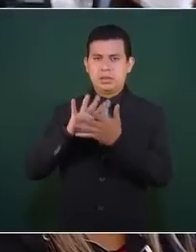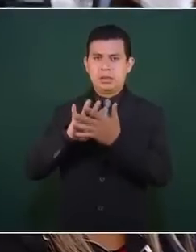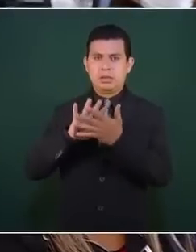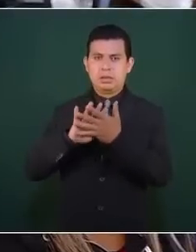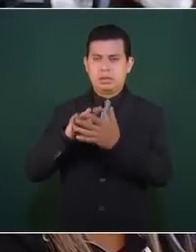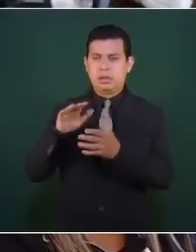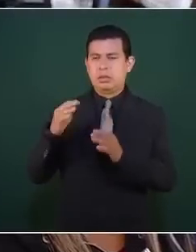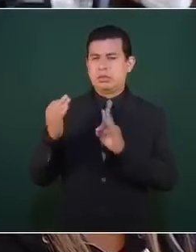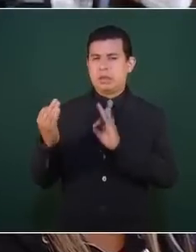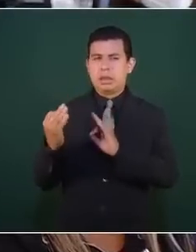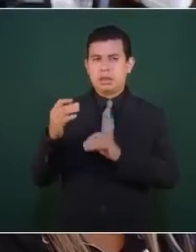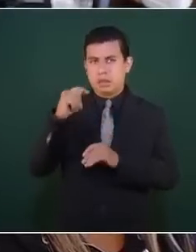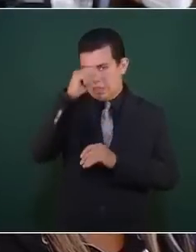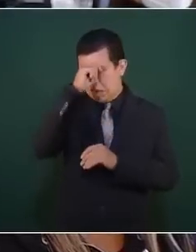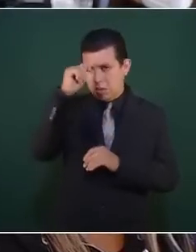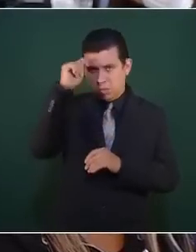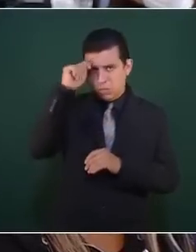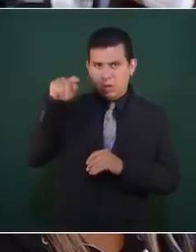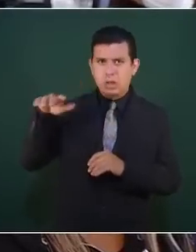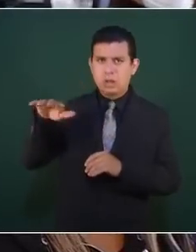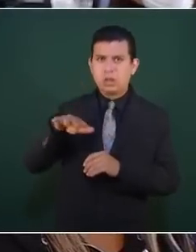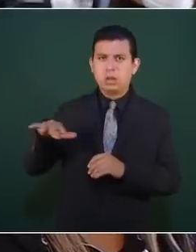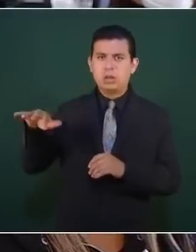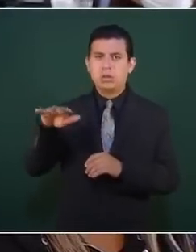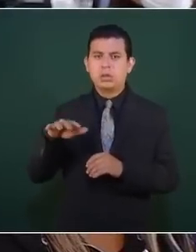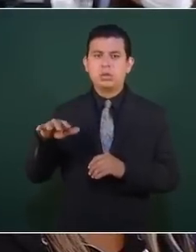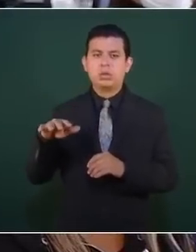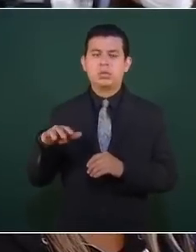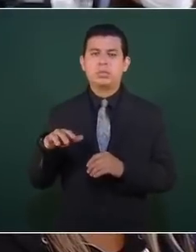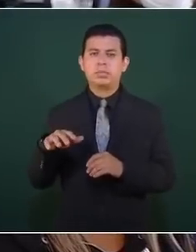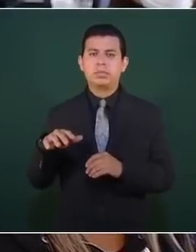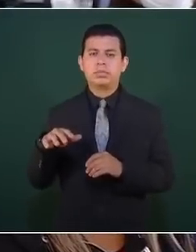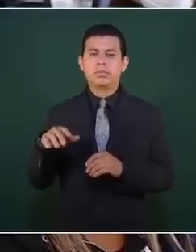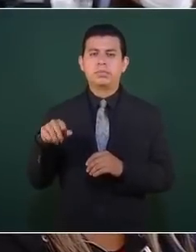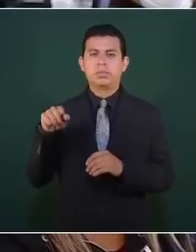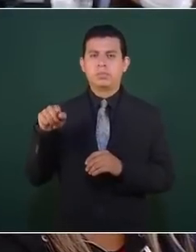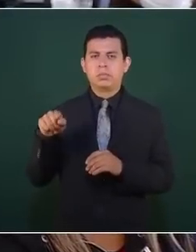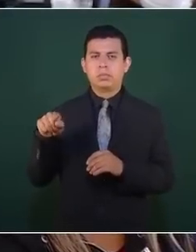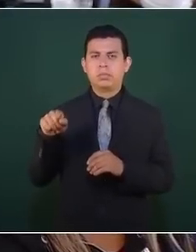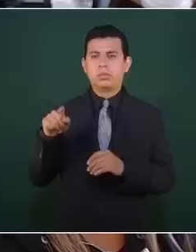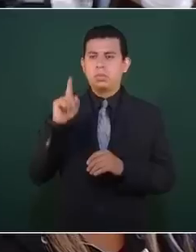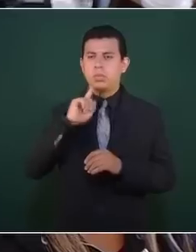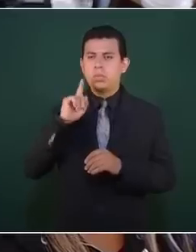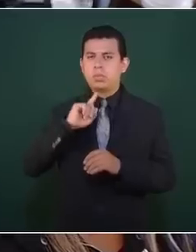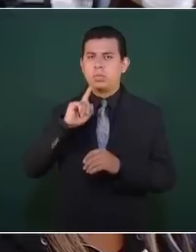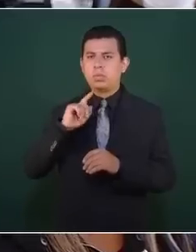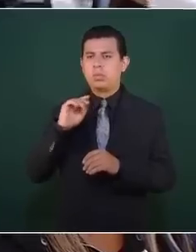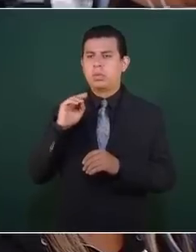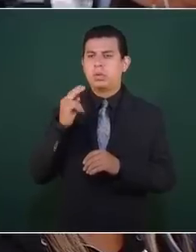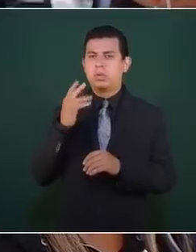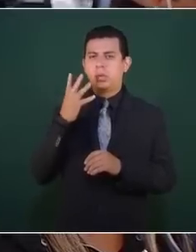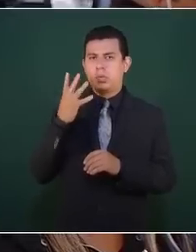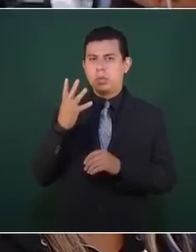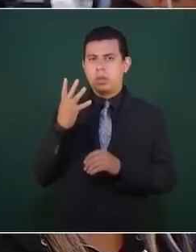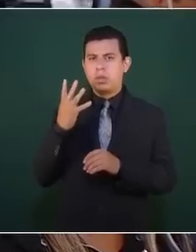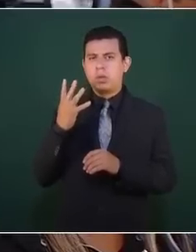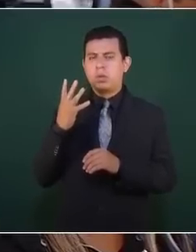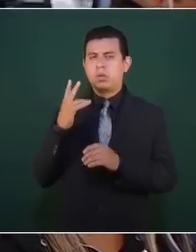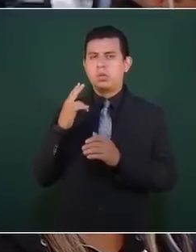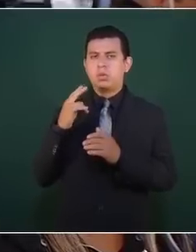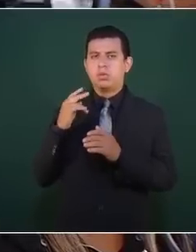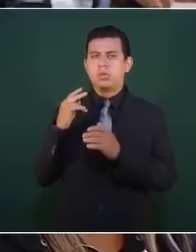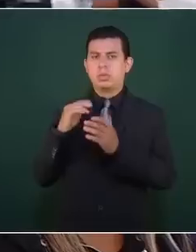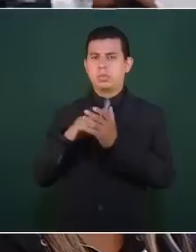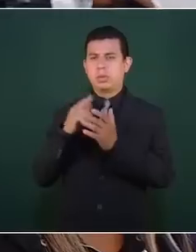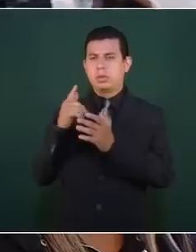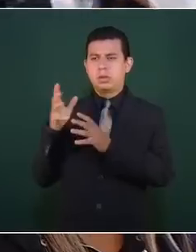de Tlacolula, de Mónica Dolores Cuevas Monzón. Ella fue detenida el 4 de noviembre de 2010 y